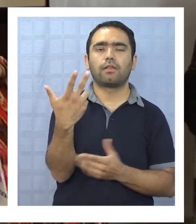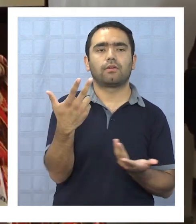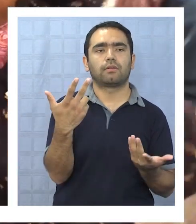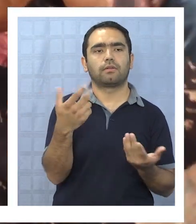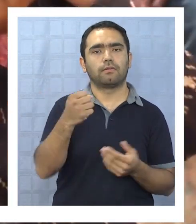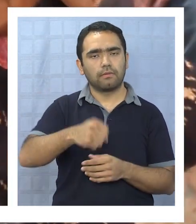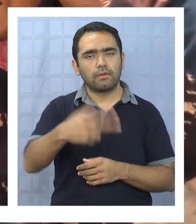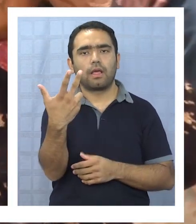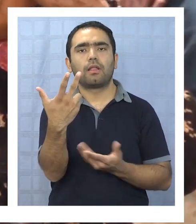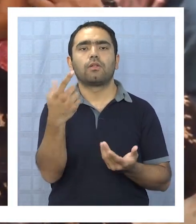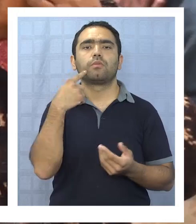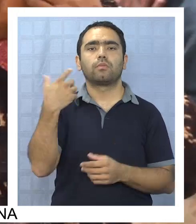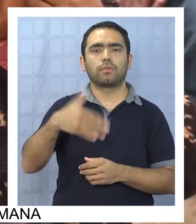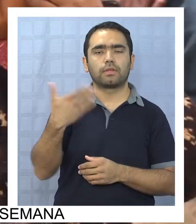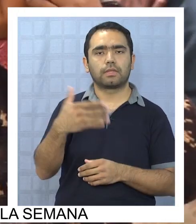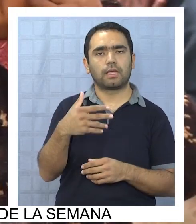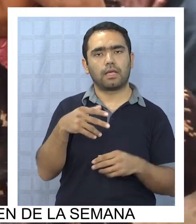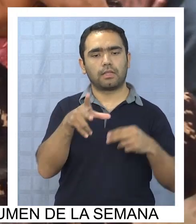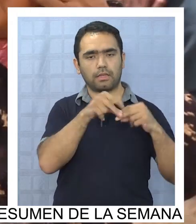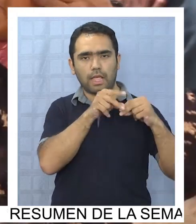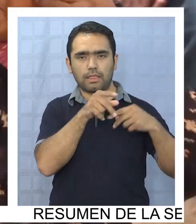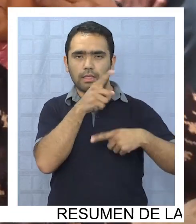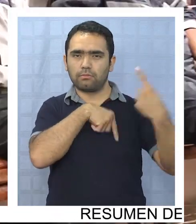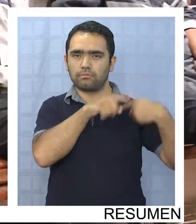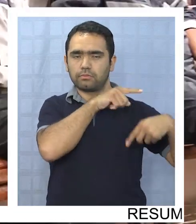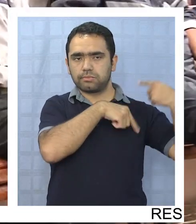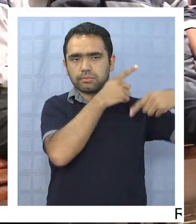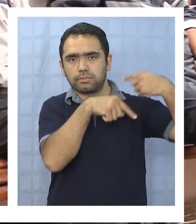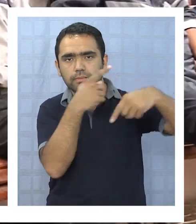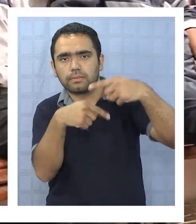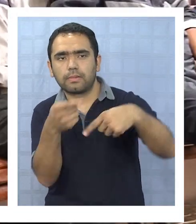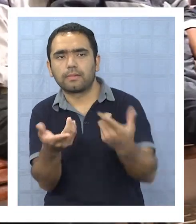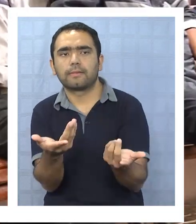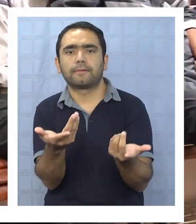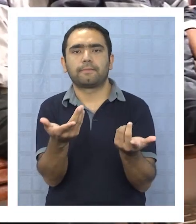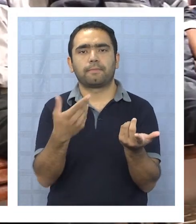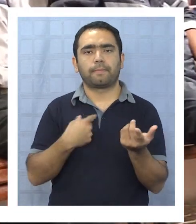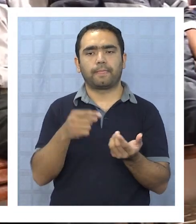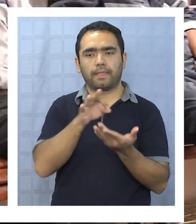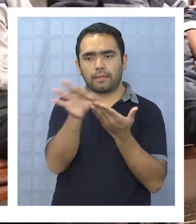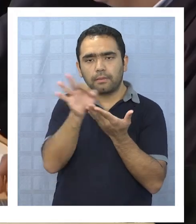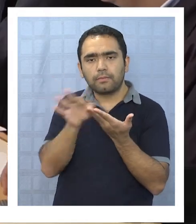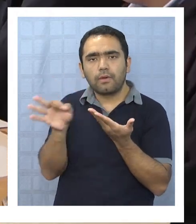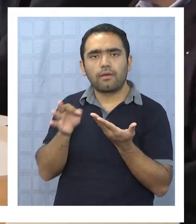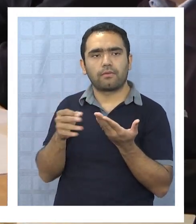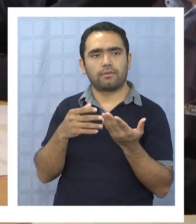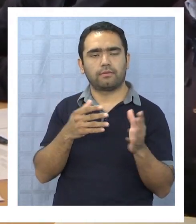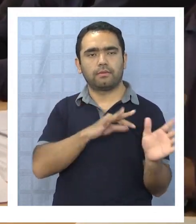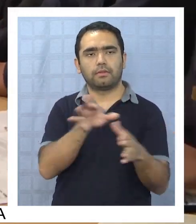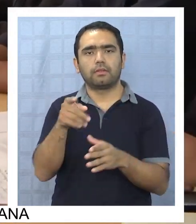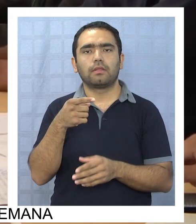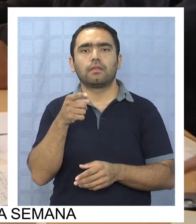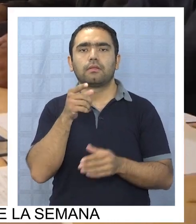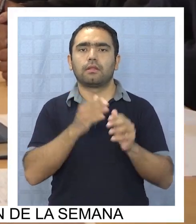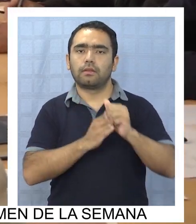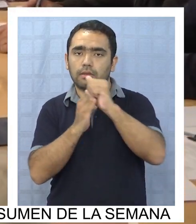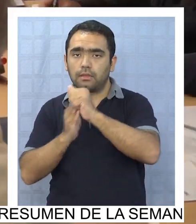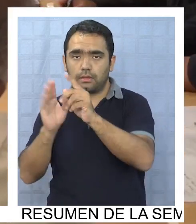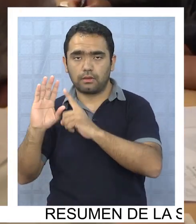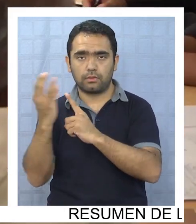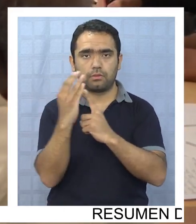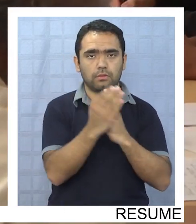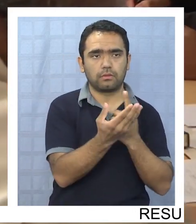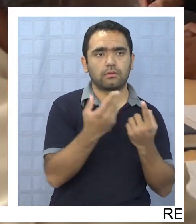nuestros valores patrimoniales, la herencia cultural que nos han dejado a través de los pueblos originarios. Los agentes culturales